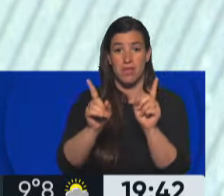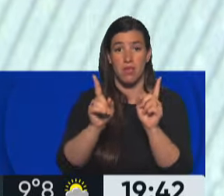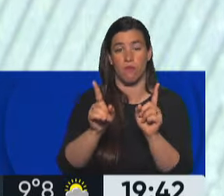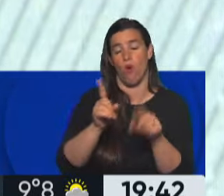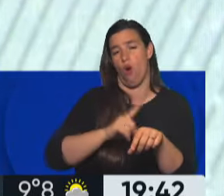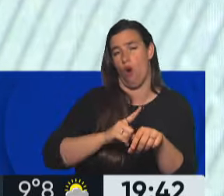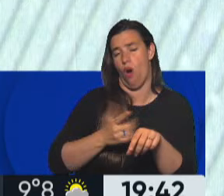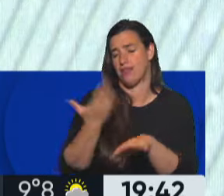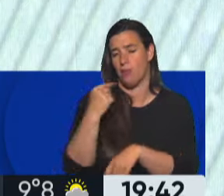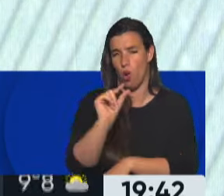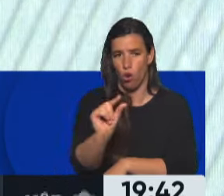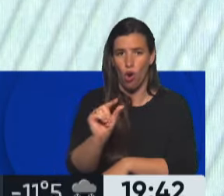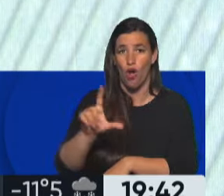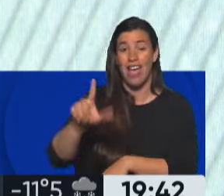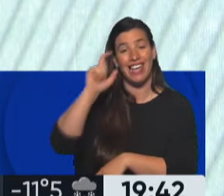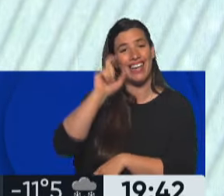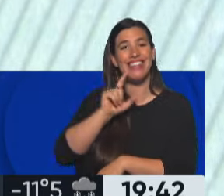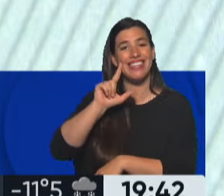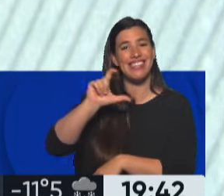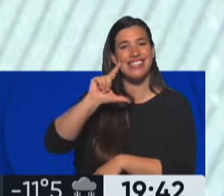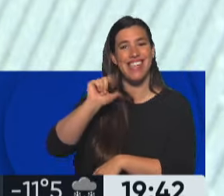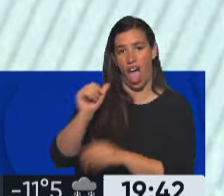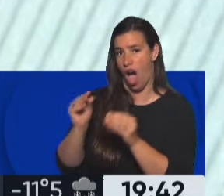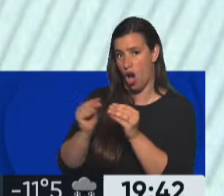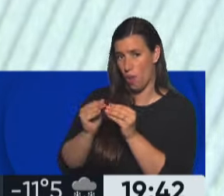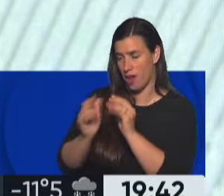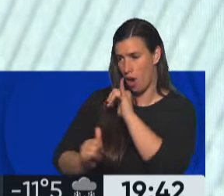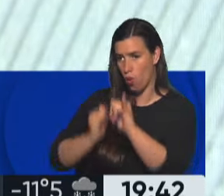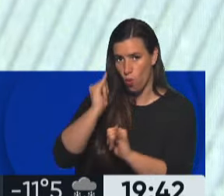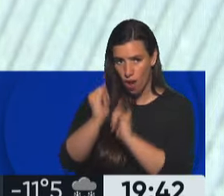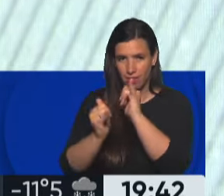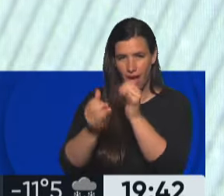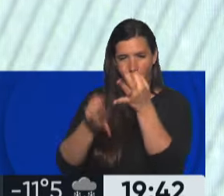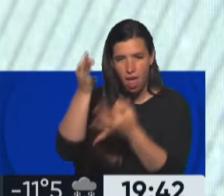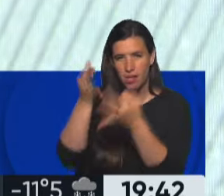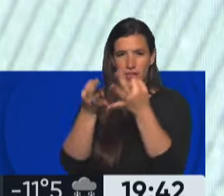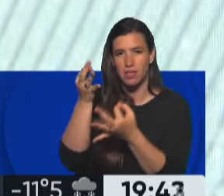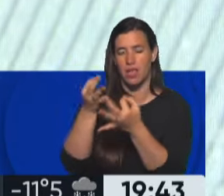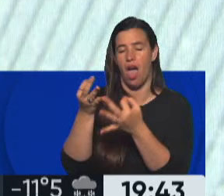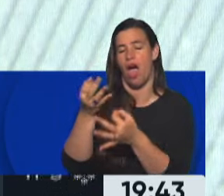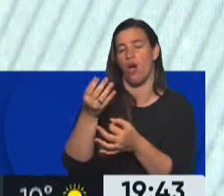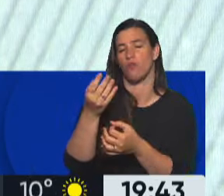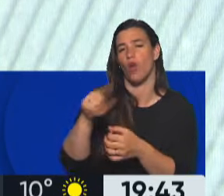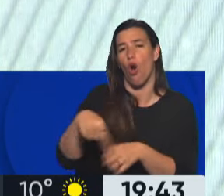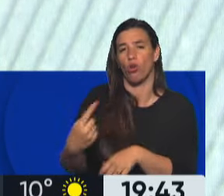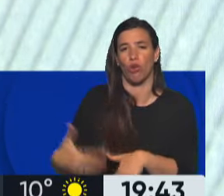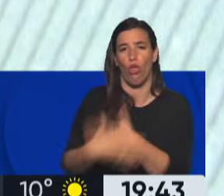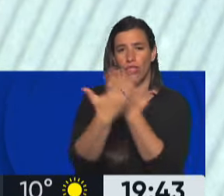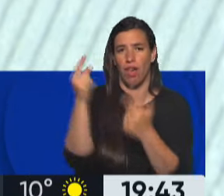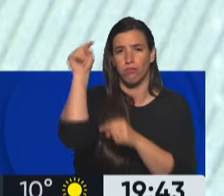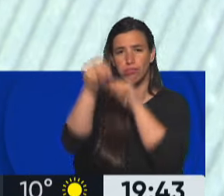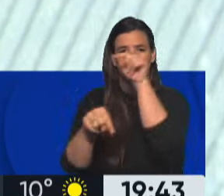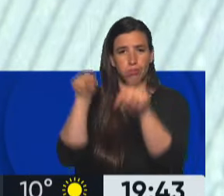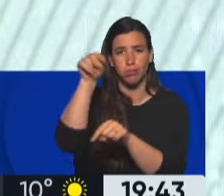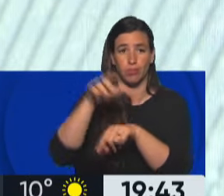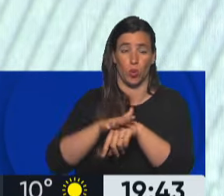últimas horas. Ya estamos con Leticia para empezar a analizar justamente esta nueva jornada de más bombardeos por parte de Israel.